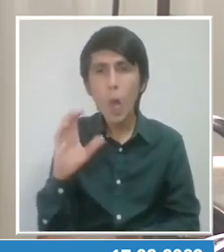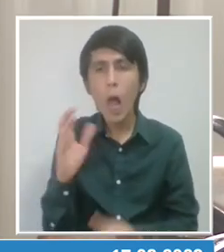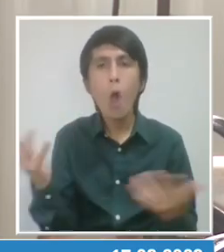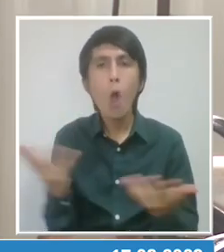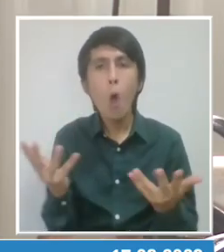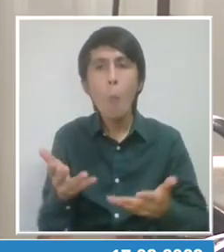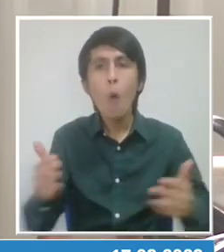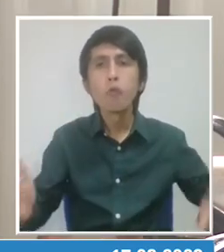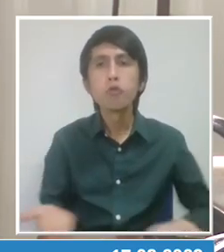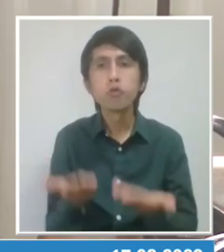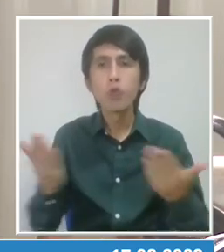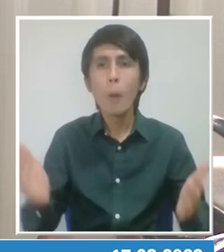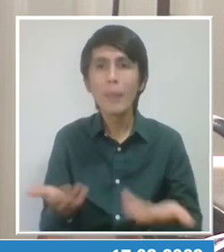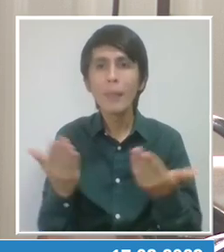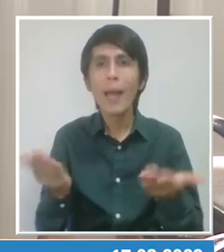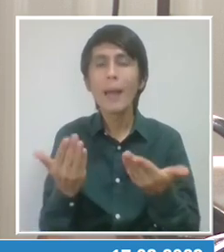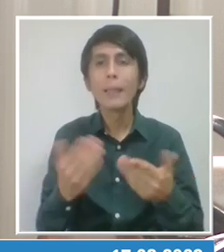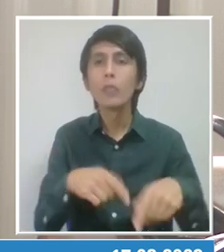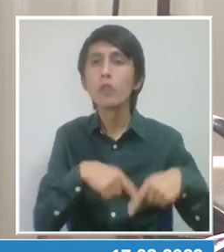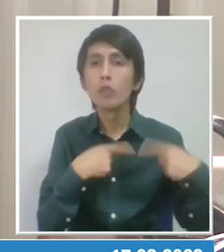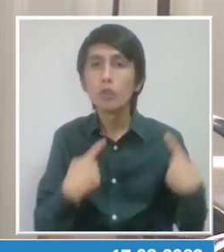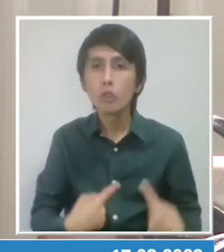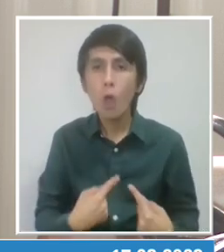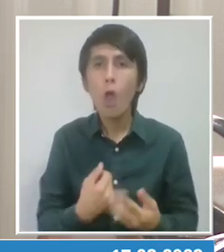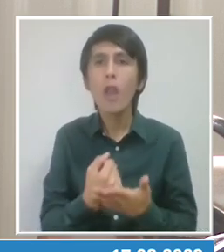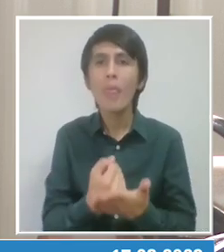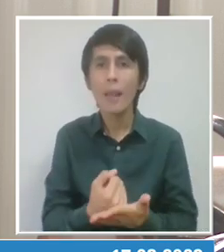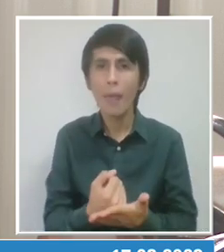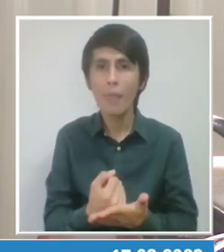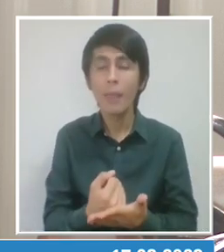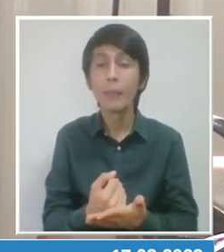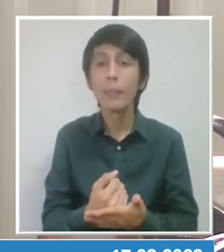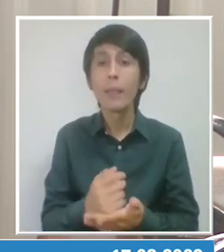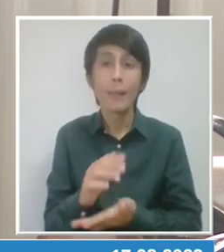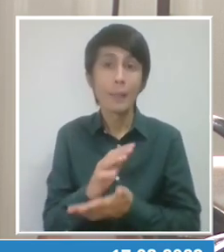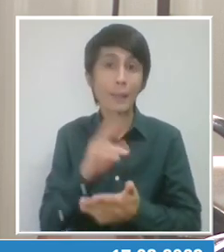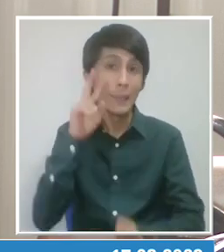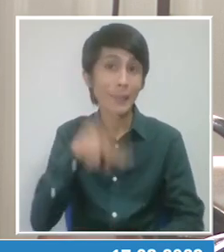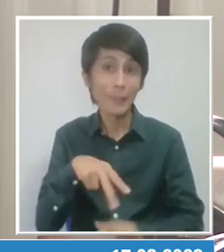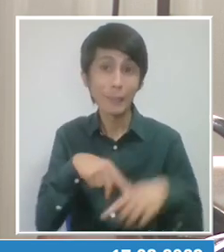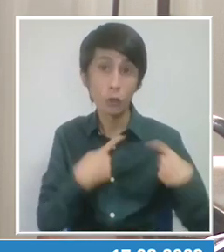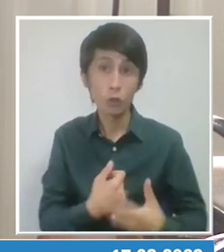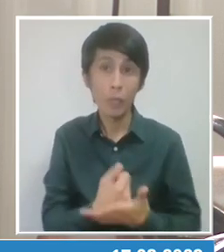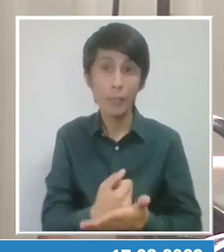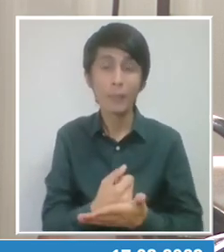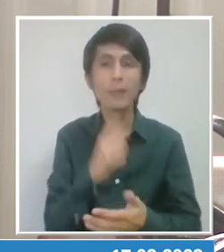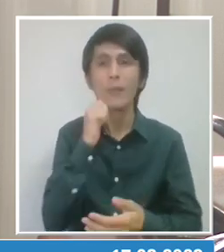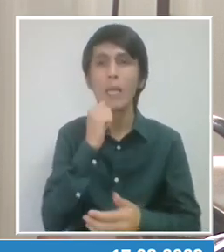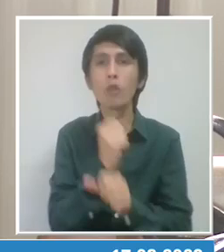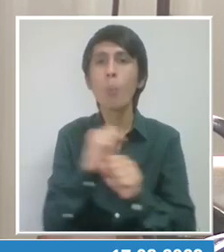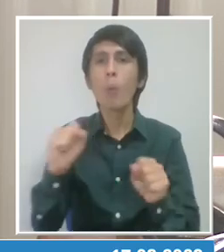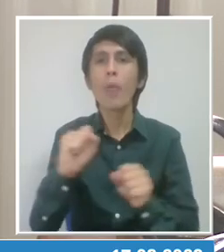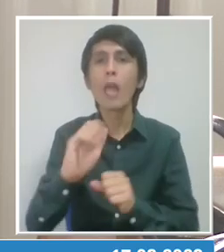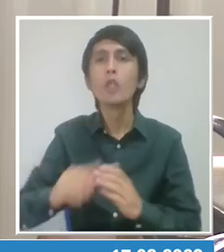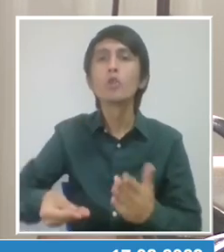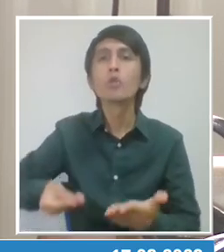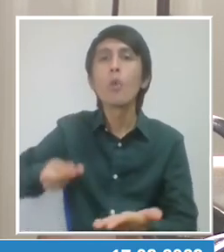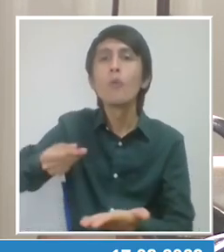la solidaridad, porque sin solidaridad no habría una subsidiariedad legítima.